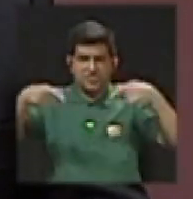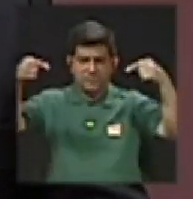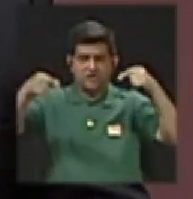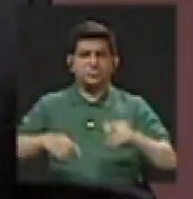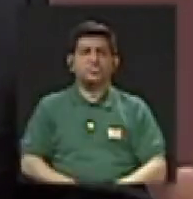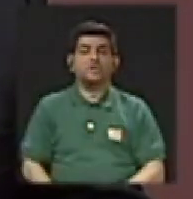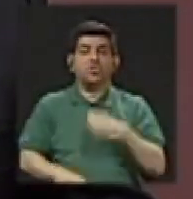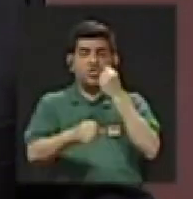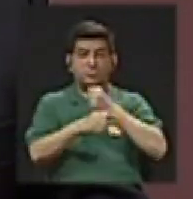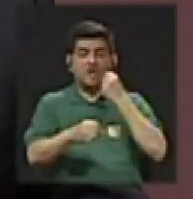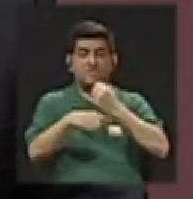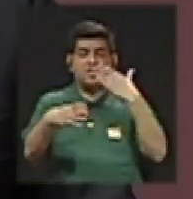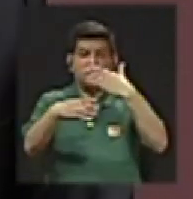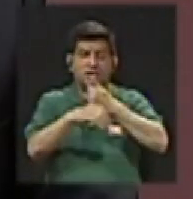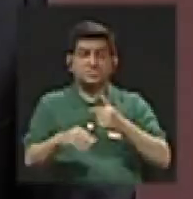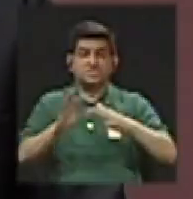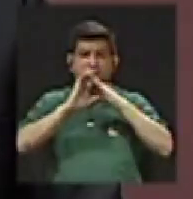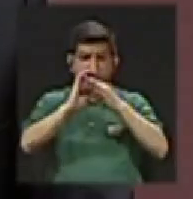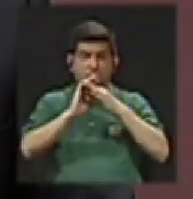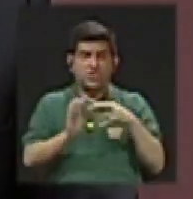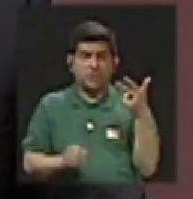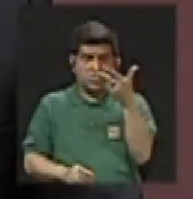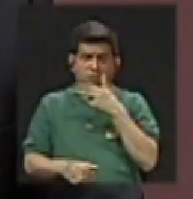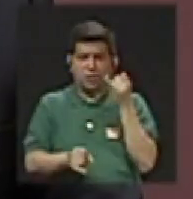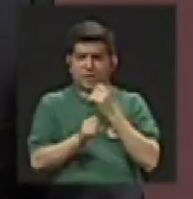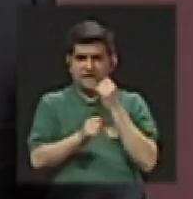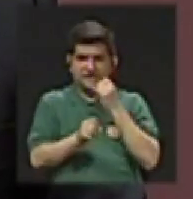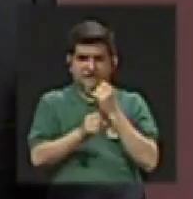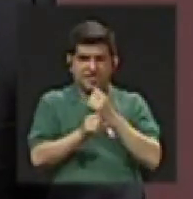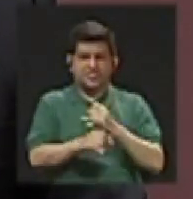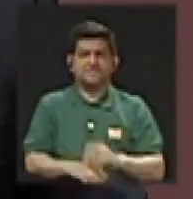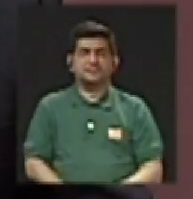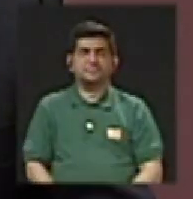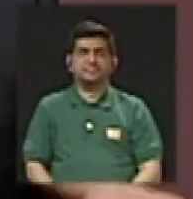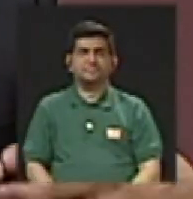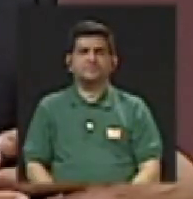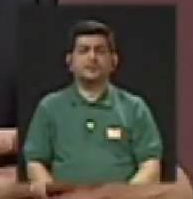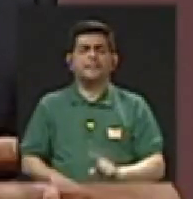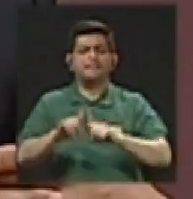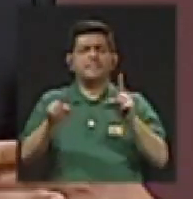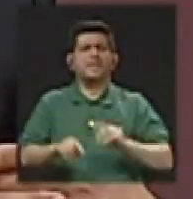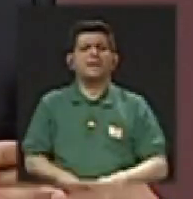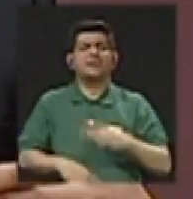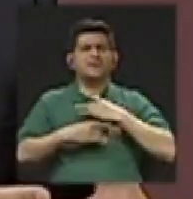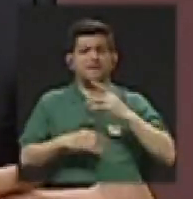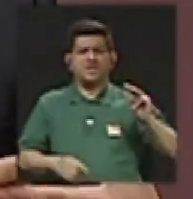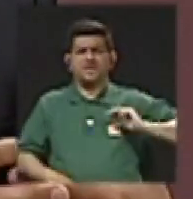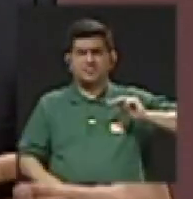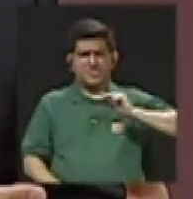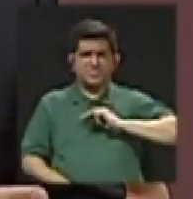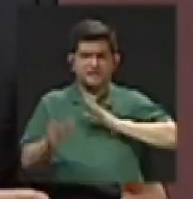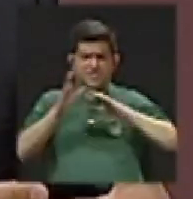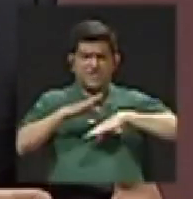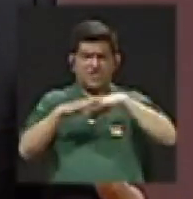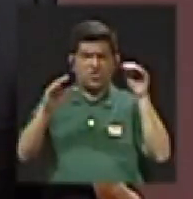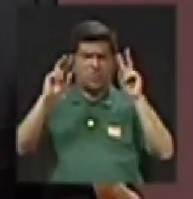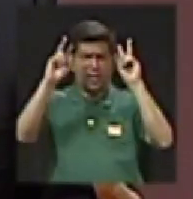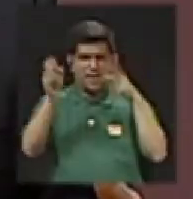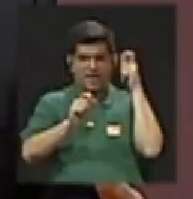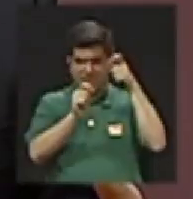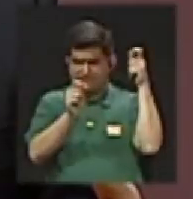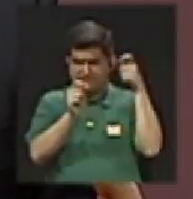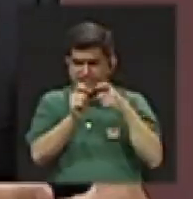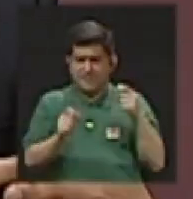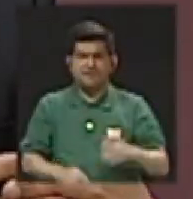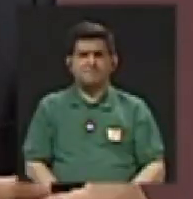trabajo que hicimos fue en conjunto entre las tres instituciones. Pero el interés del Ministerio de Comercio Exterior en este tema en particular tiene